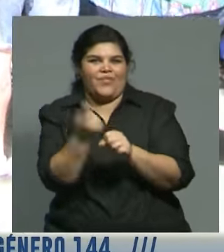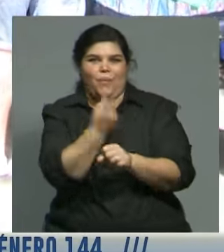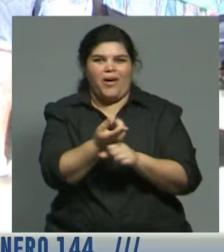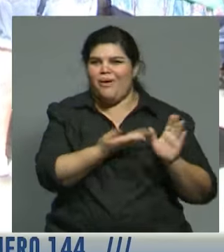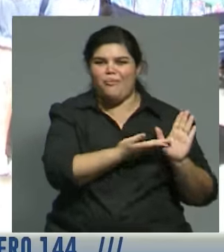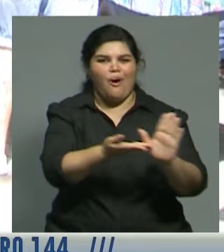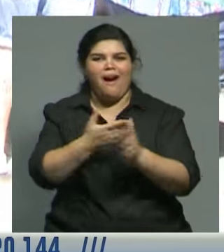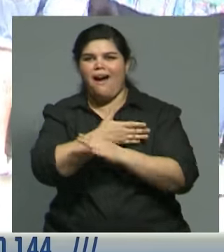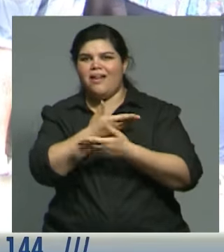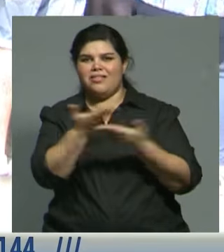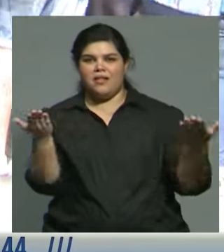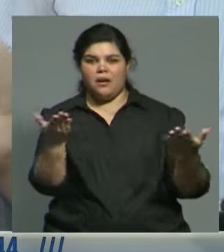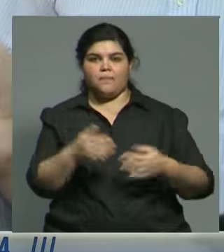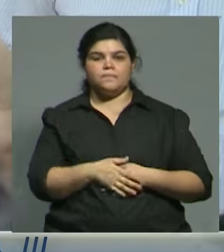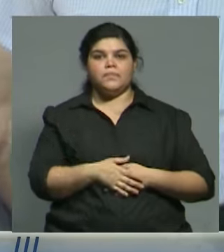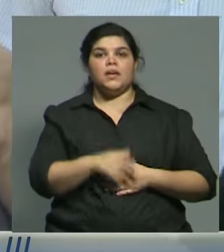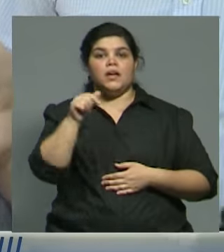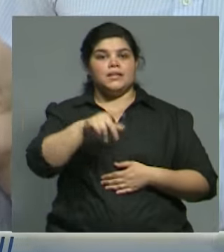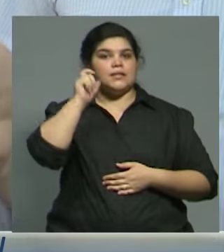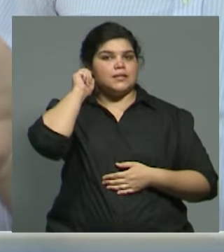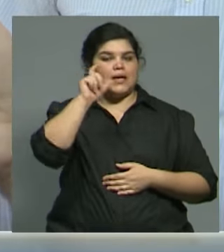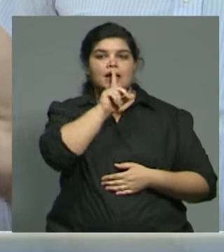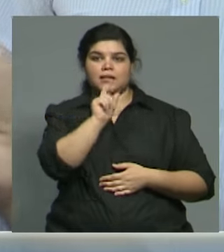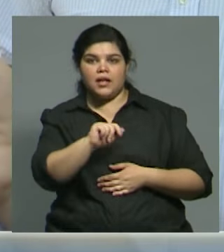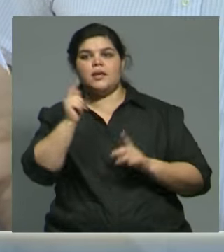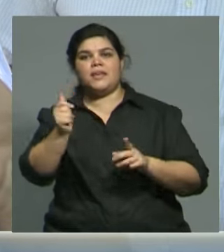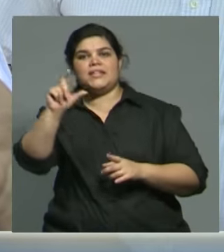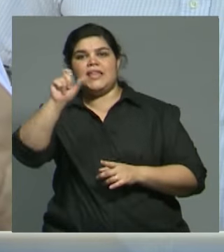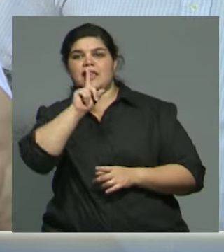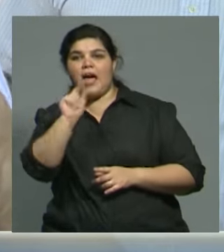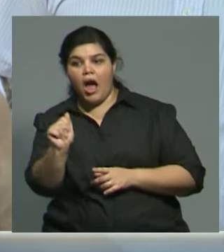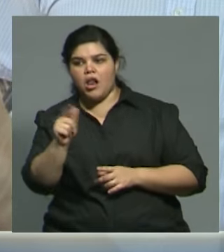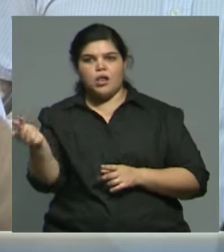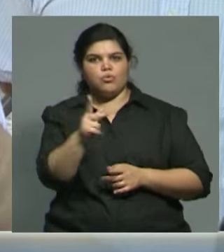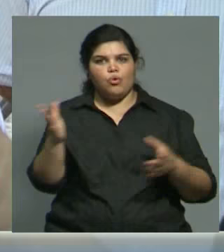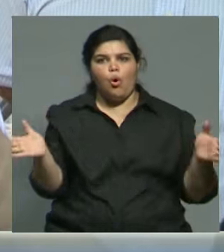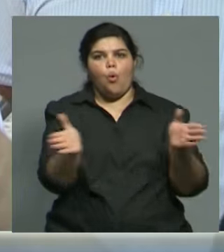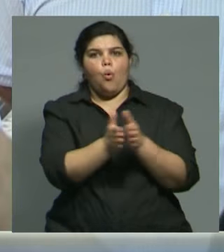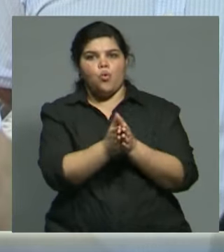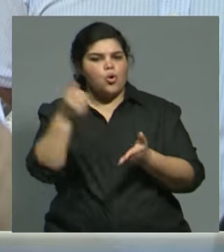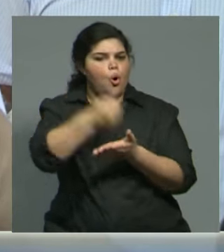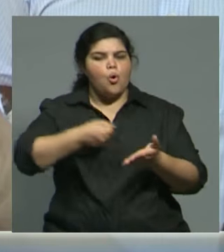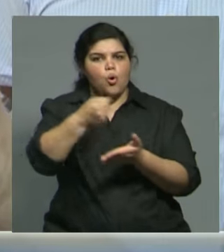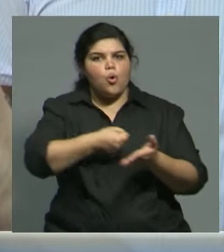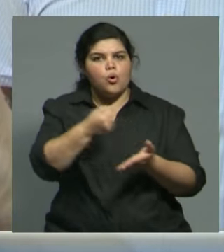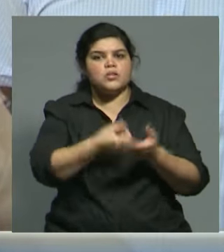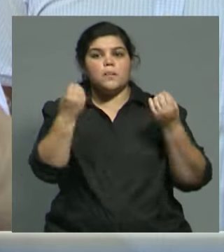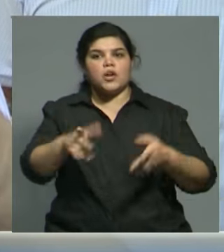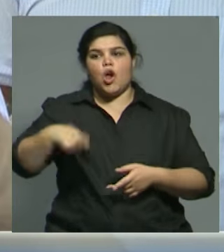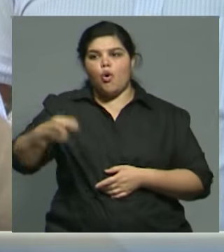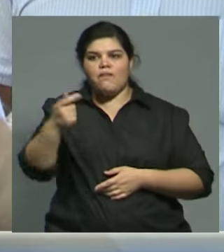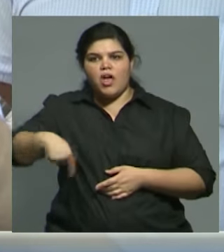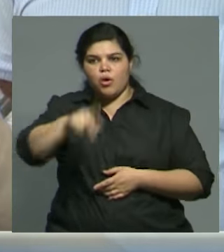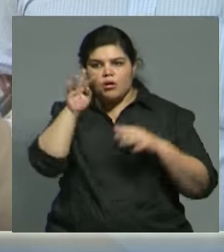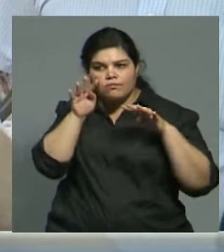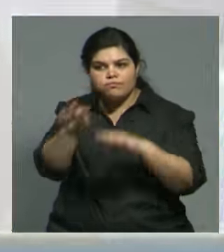en conjunto con las 2 CTA de Mendoza, seguiremos luchando por esto que me parece a mí que es justo que el jubilado se haga escuchar, ya que ellos no